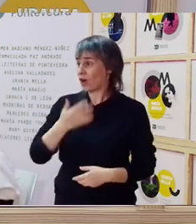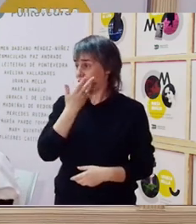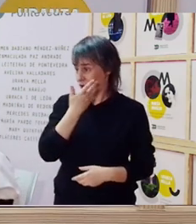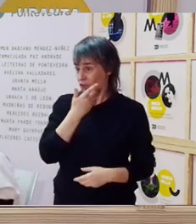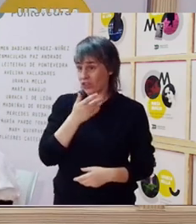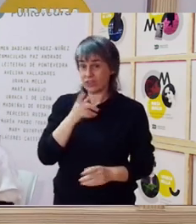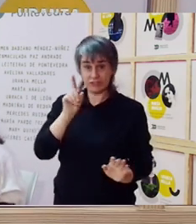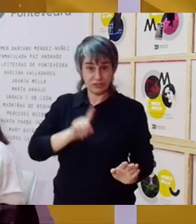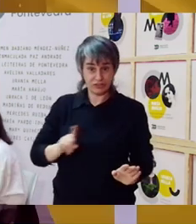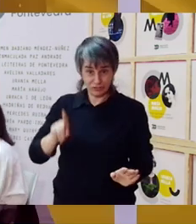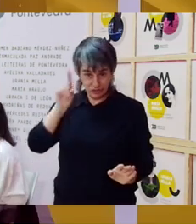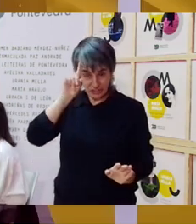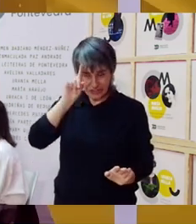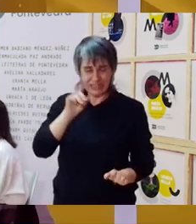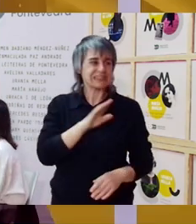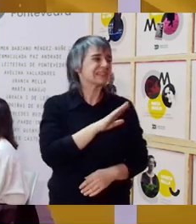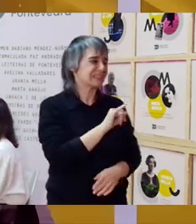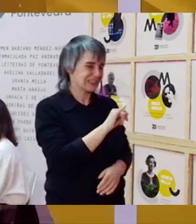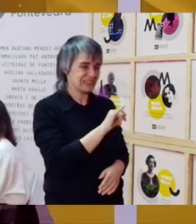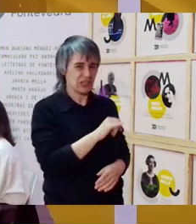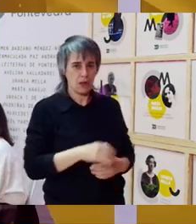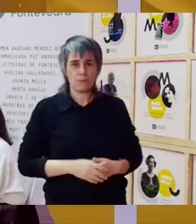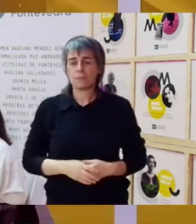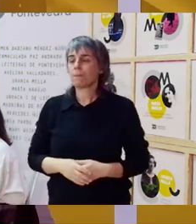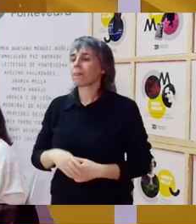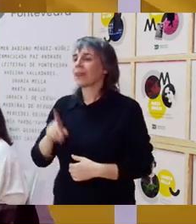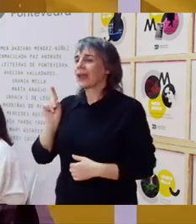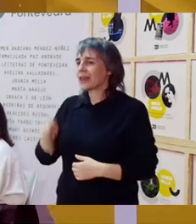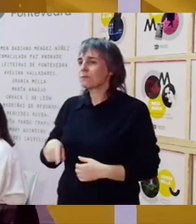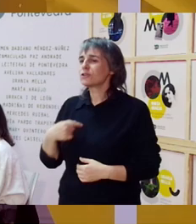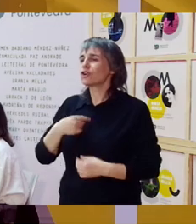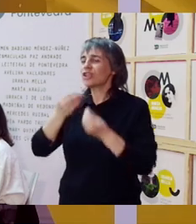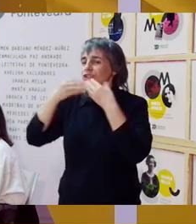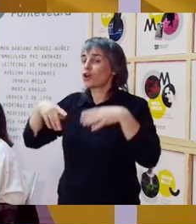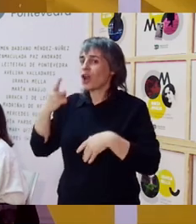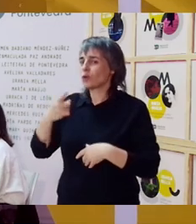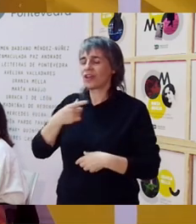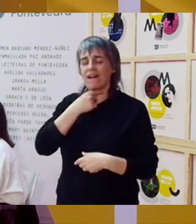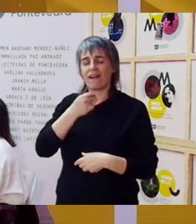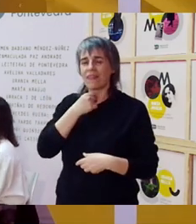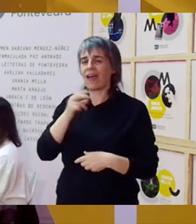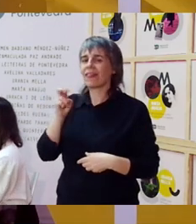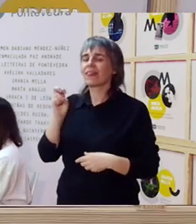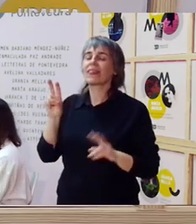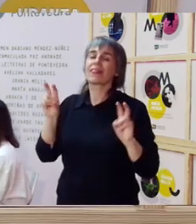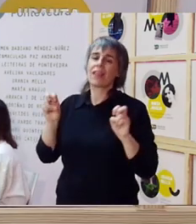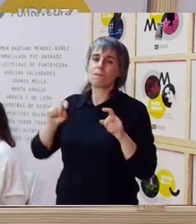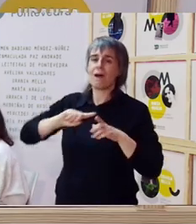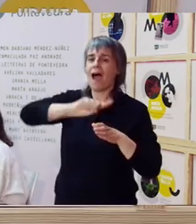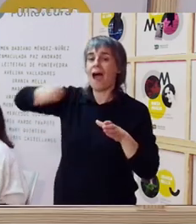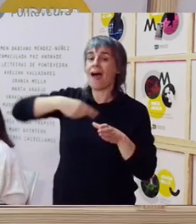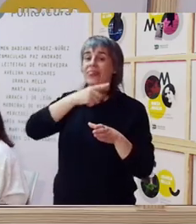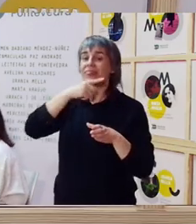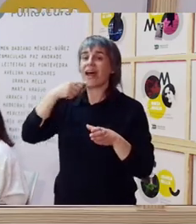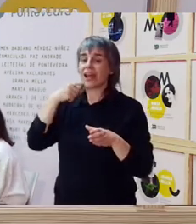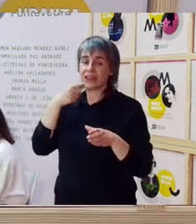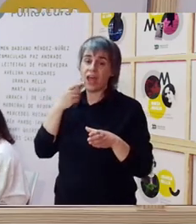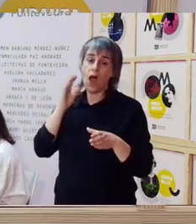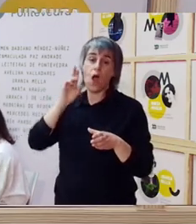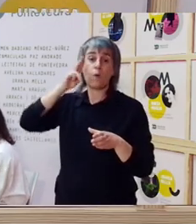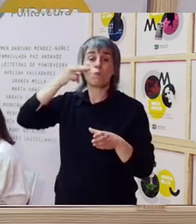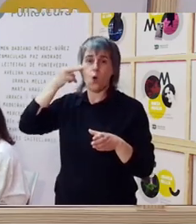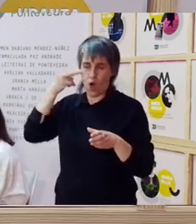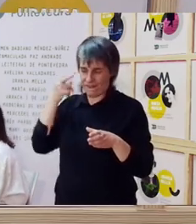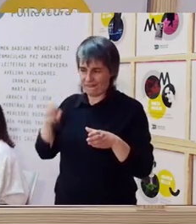coñecen, sí, a do pudín, dices. Sí, a da tarta de moras. A da pudín de moras, sí. Eso non pois... é unha mentira, pero ela